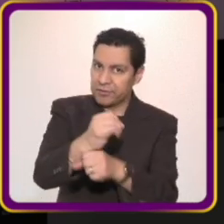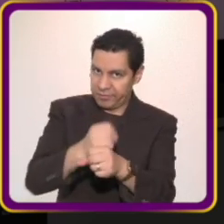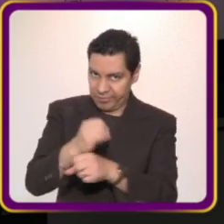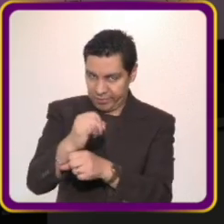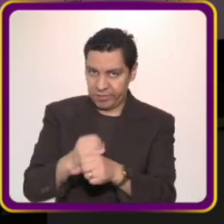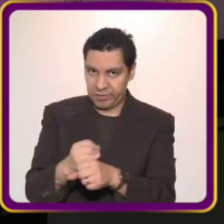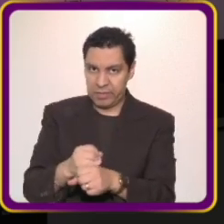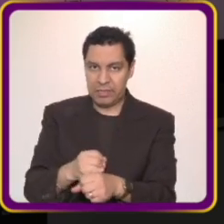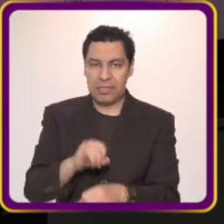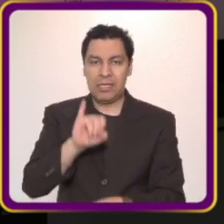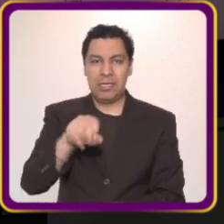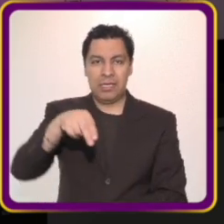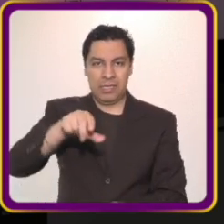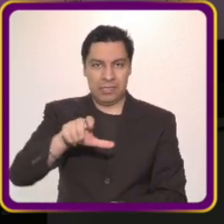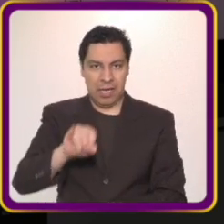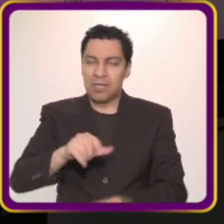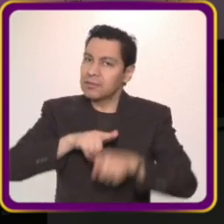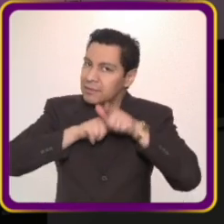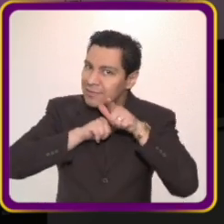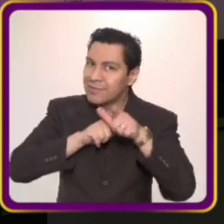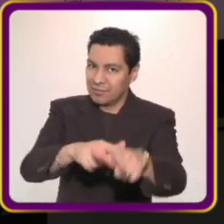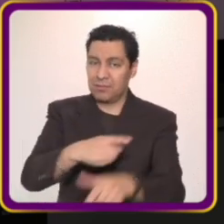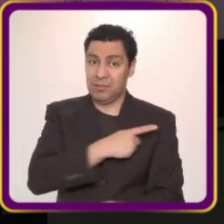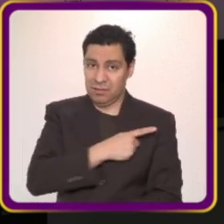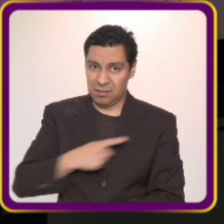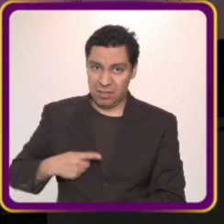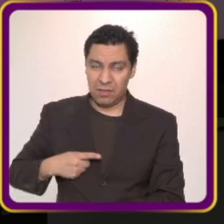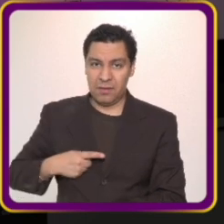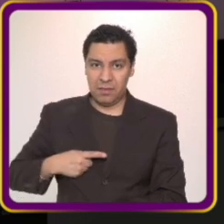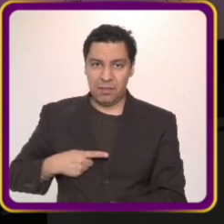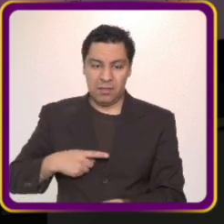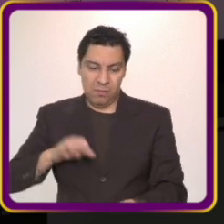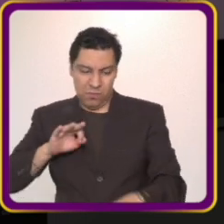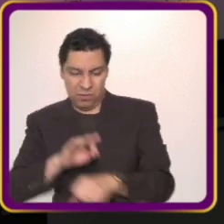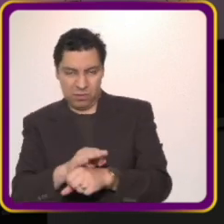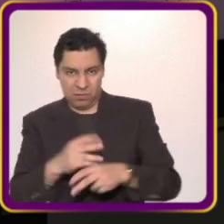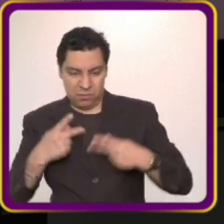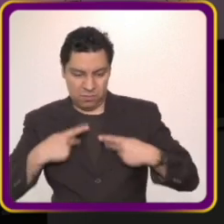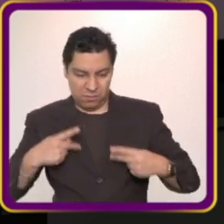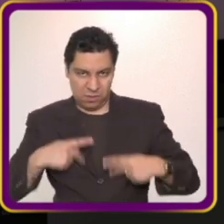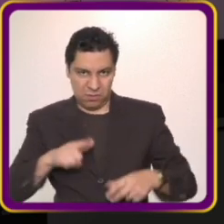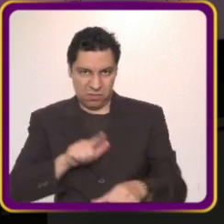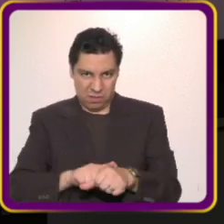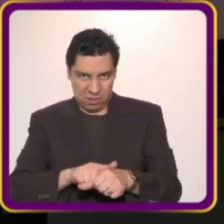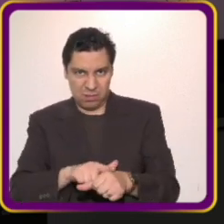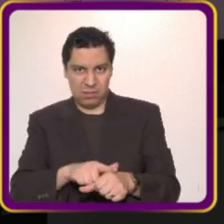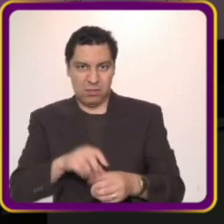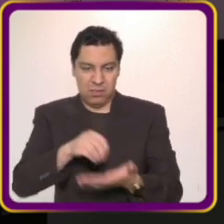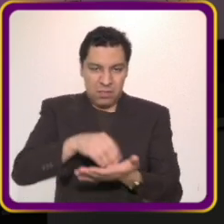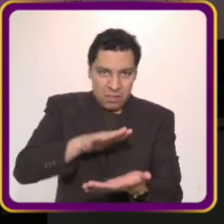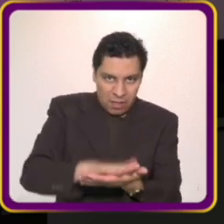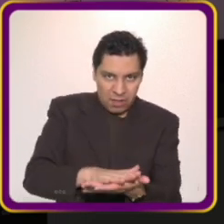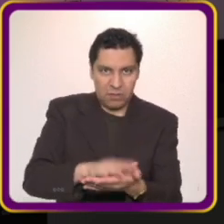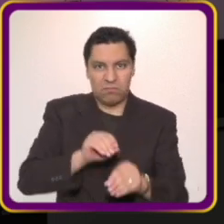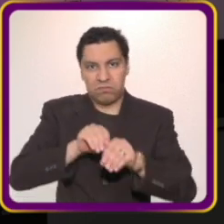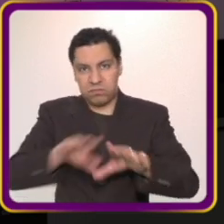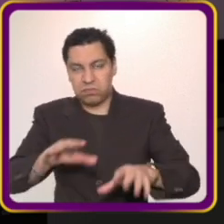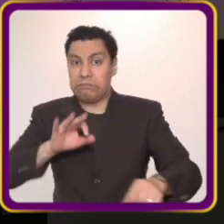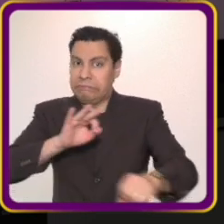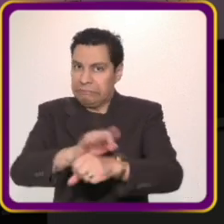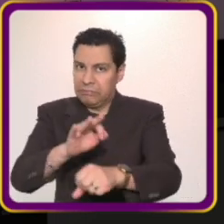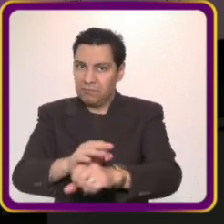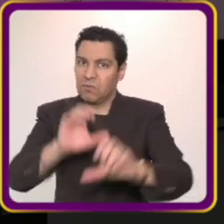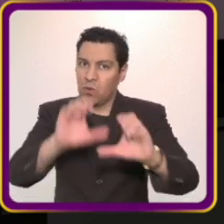debe de continuar. El acceso a la información y la protección de datos personales en este país debe de continuar. Y bueno, estas